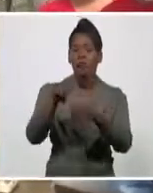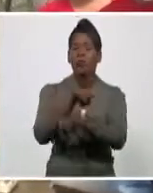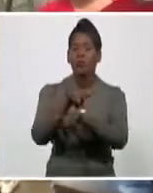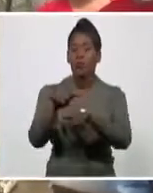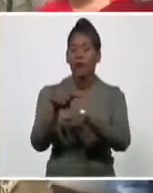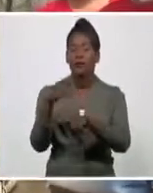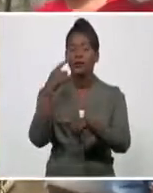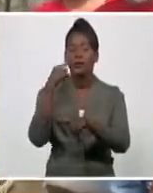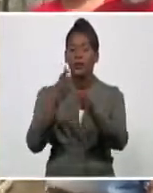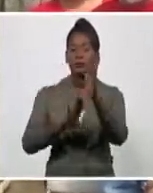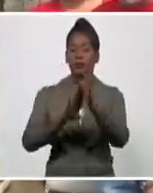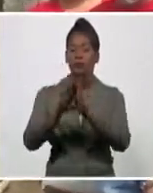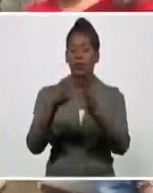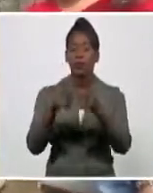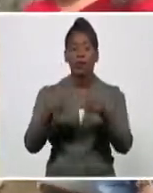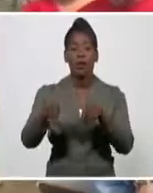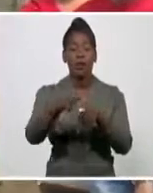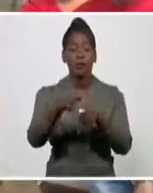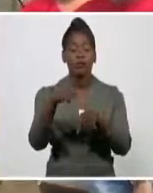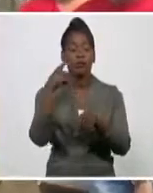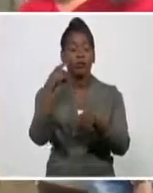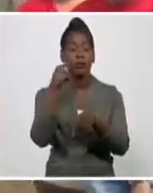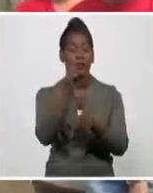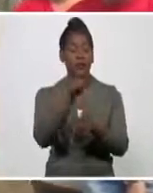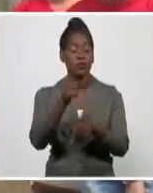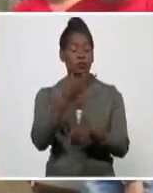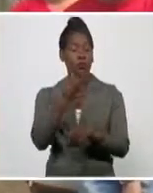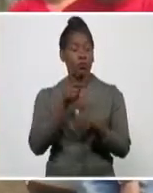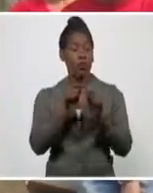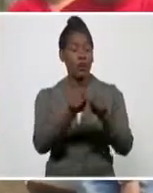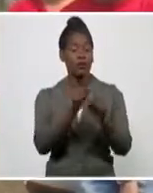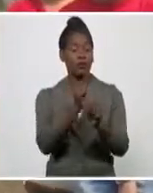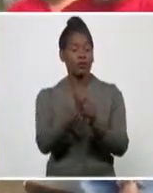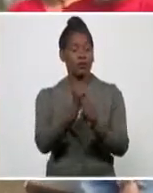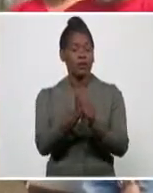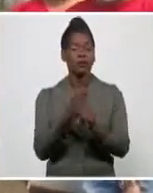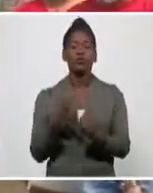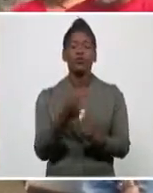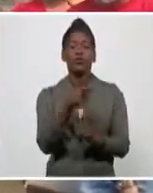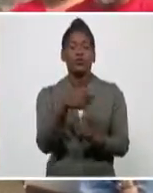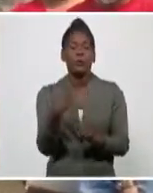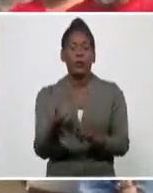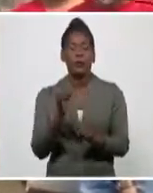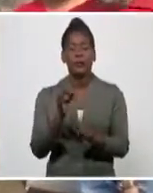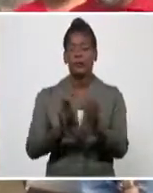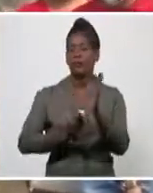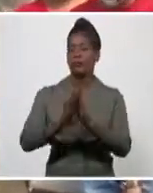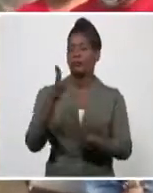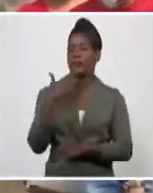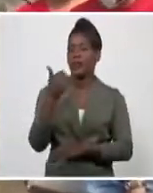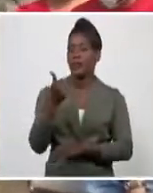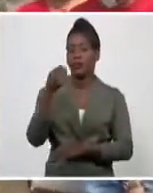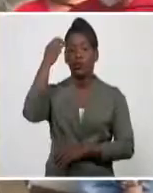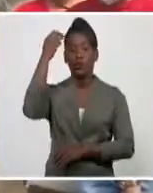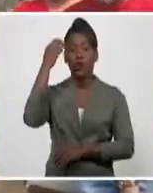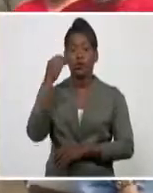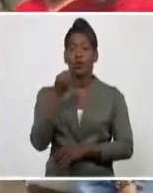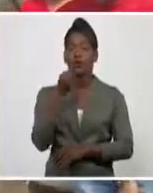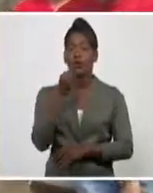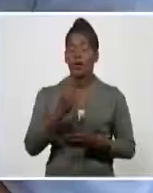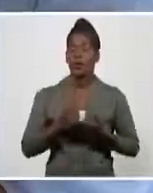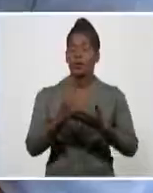día trabajando. Eso es lo que nos va a generar mayor bienestar, eso es lo que nos va a dar el país próspero y